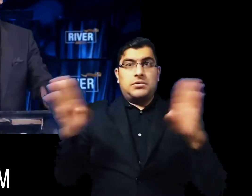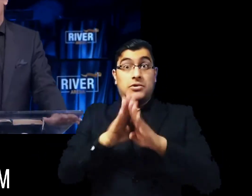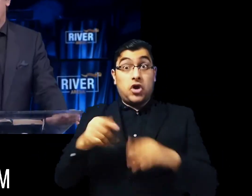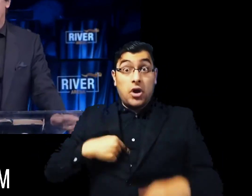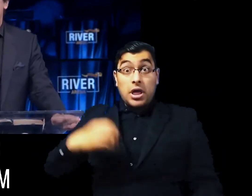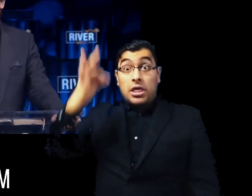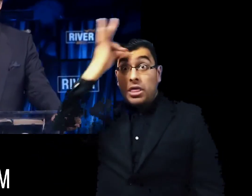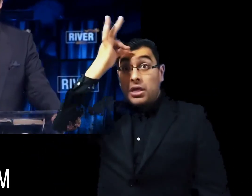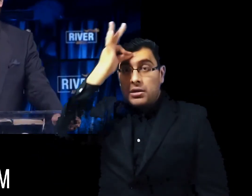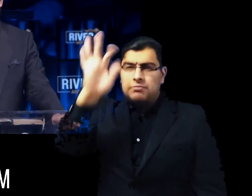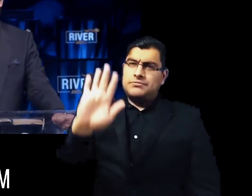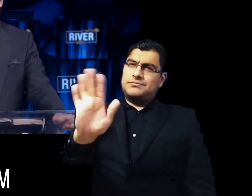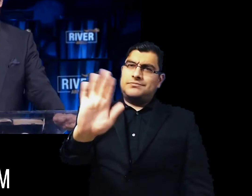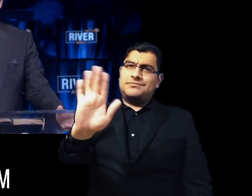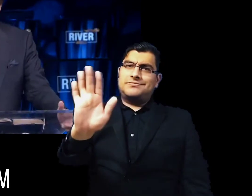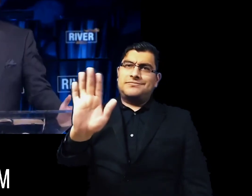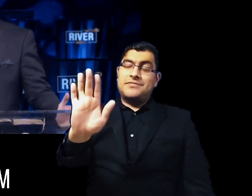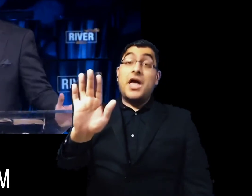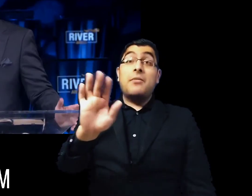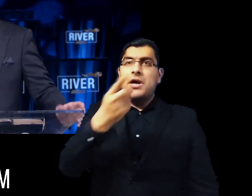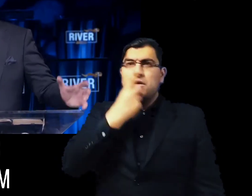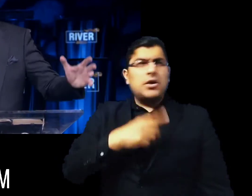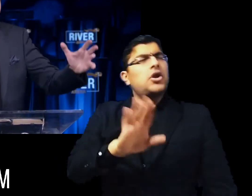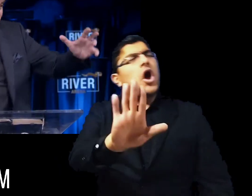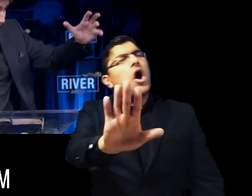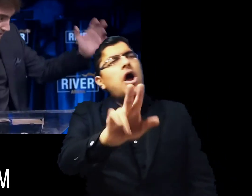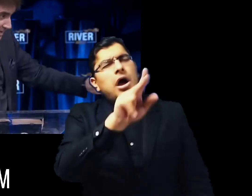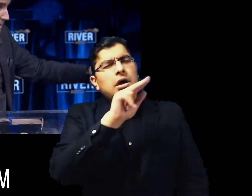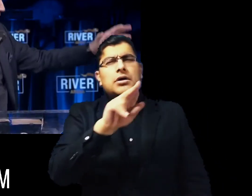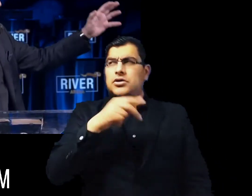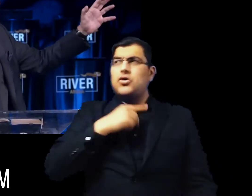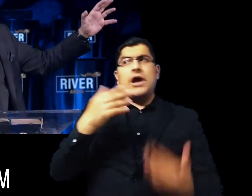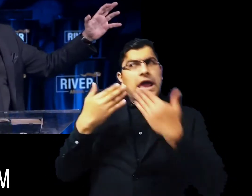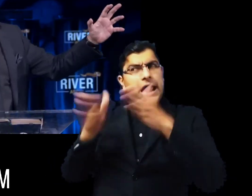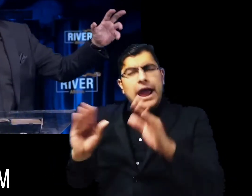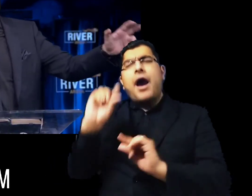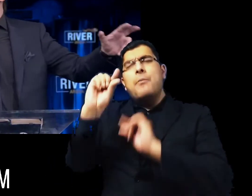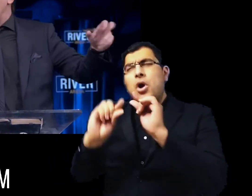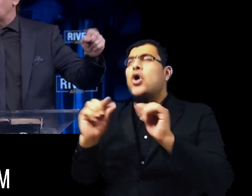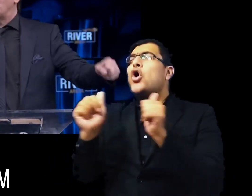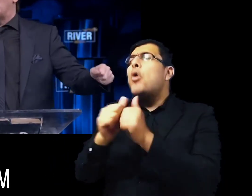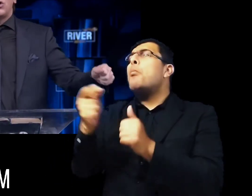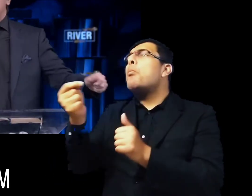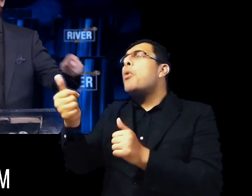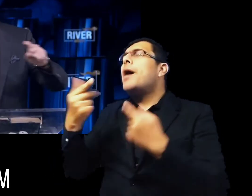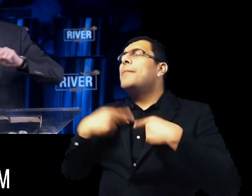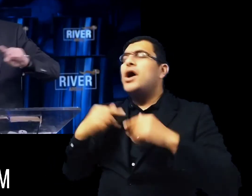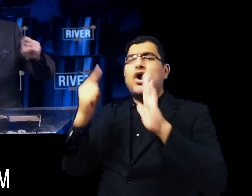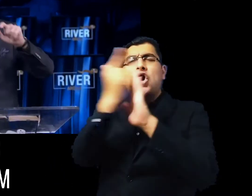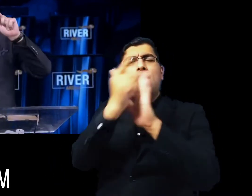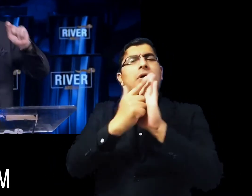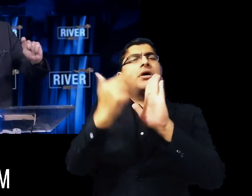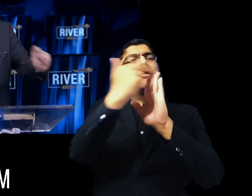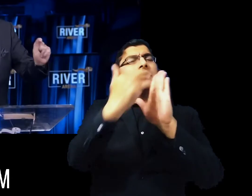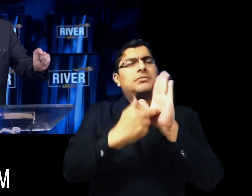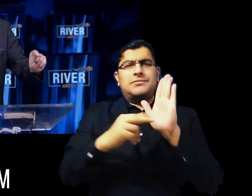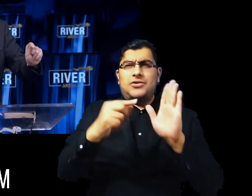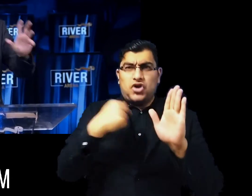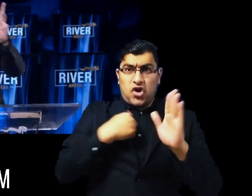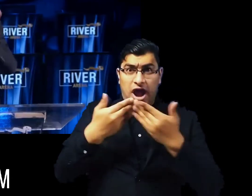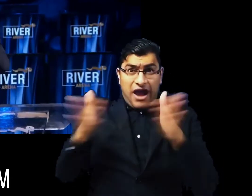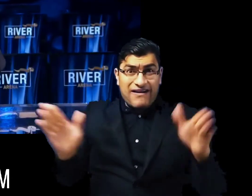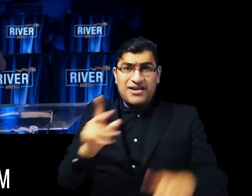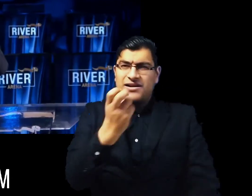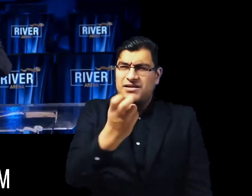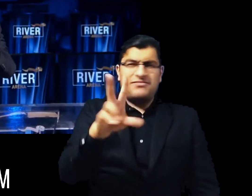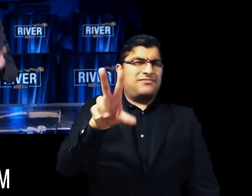soy. Pero me dicen, no, tienes que abrirla con los códigos que te da el gobierno. No puedo, eso